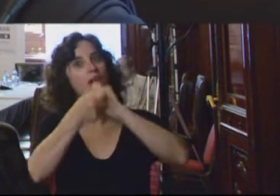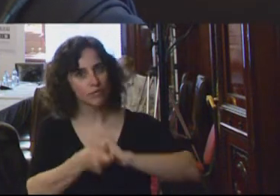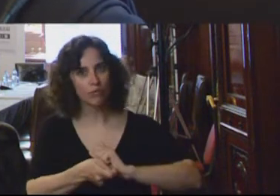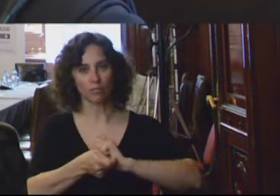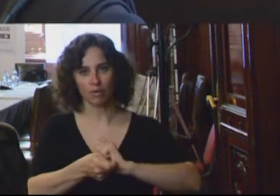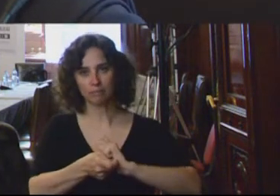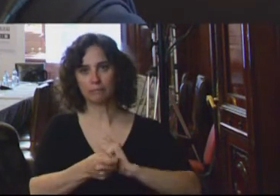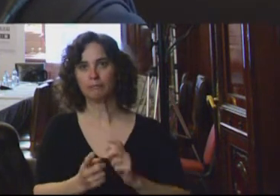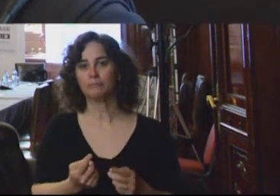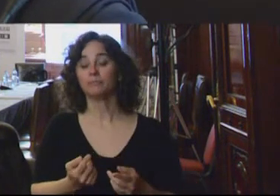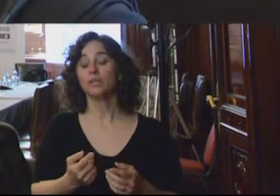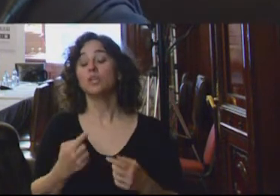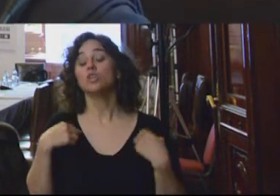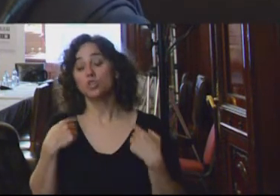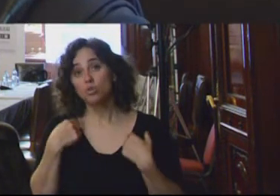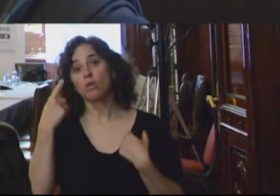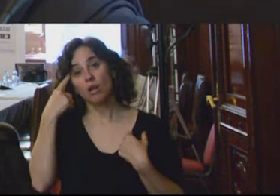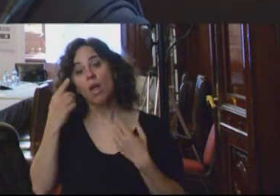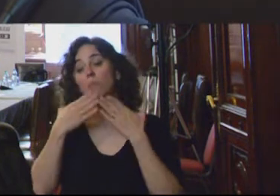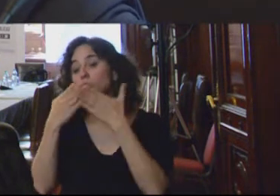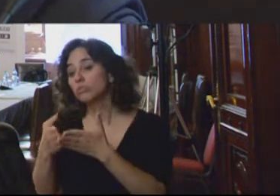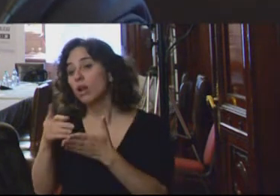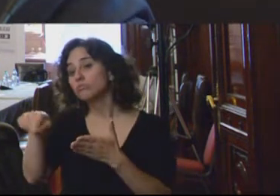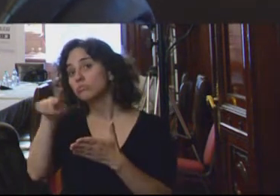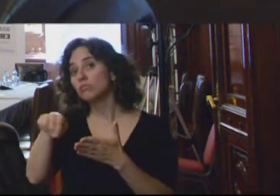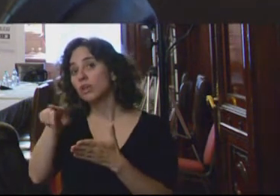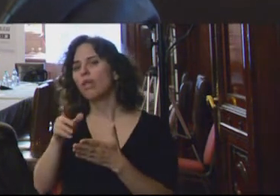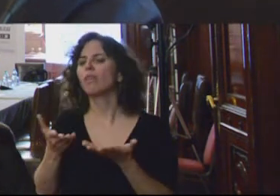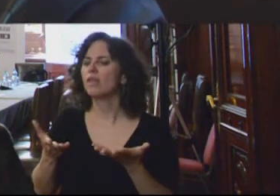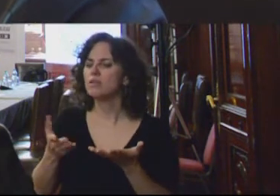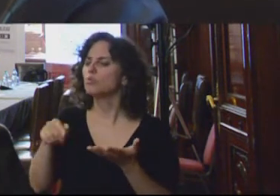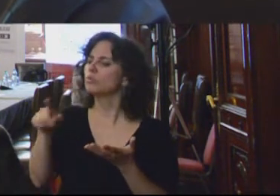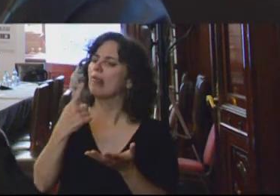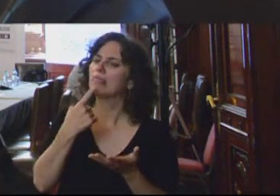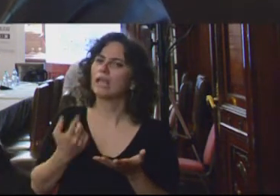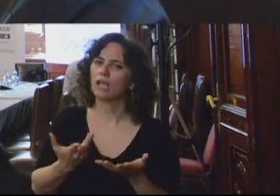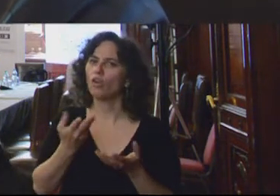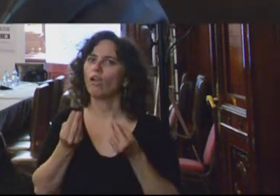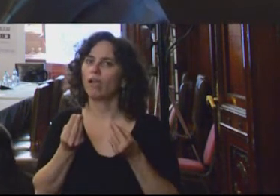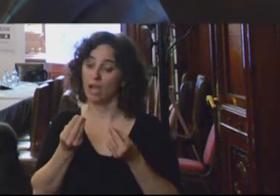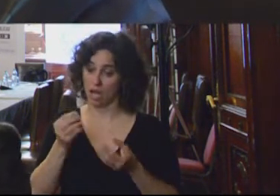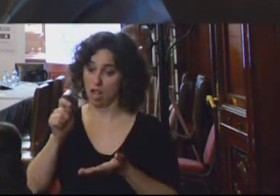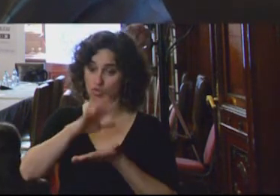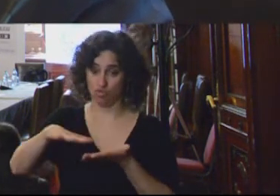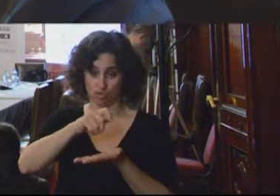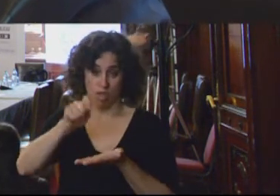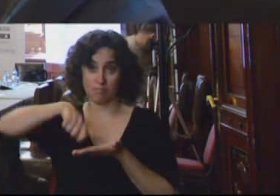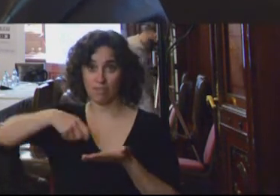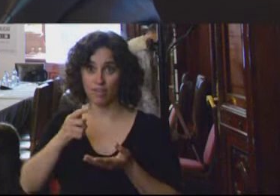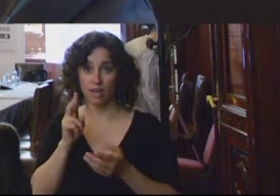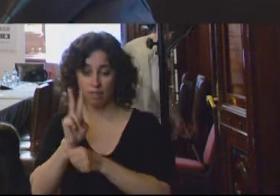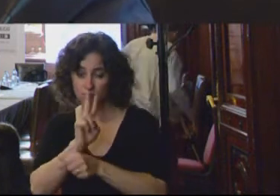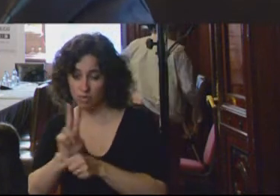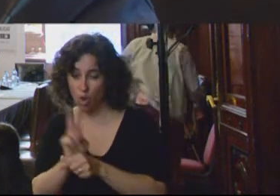Y por lo tanto quería preguntarles lo siguiente. Ustedes mencionaron y la sociedad civil había monitoreado un